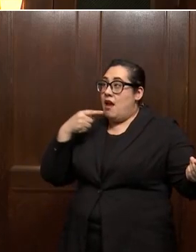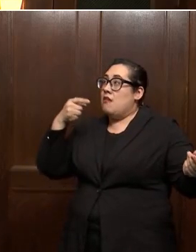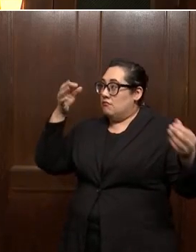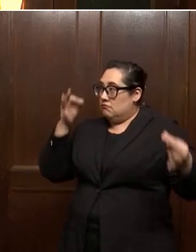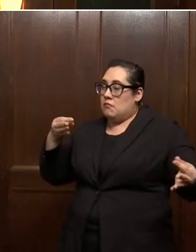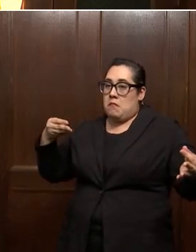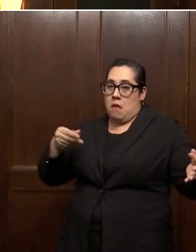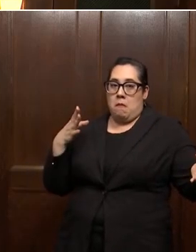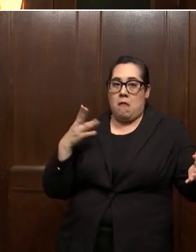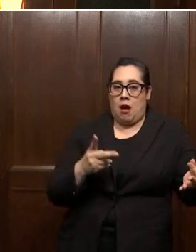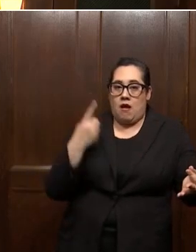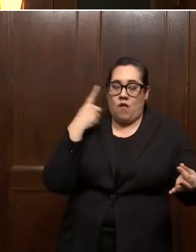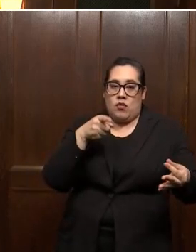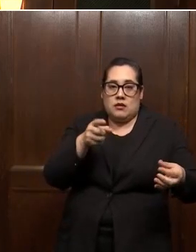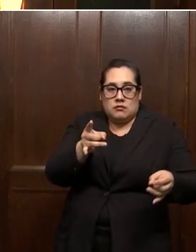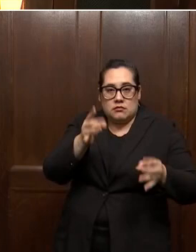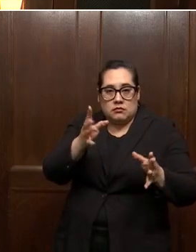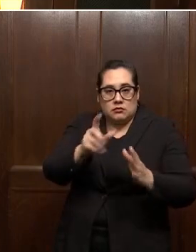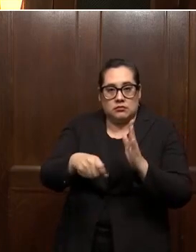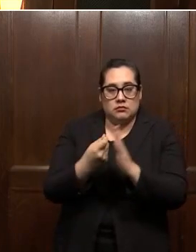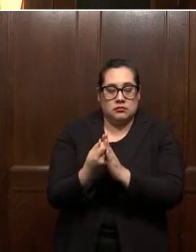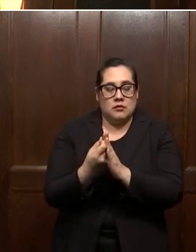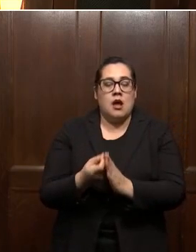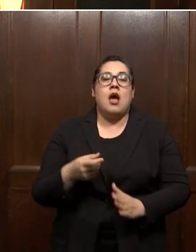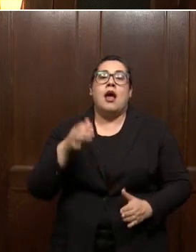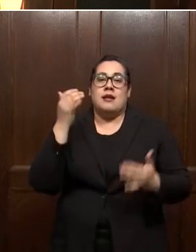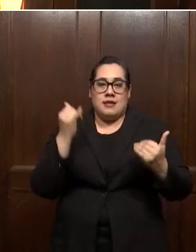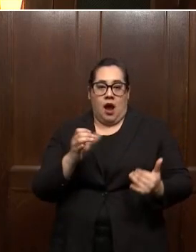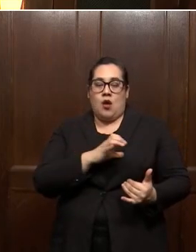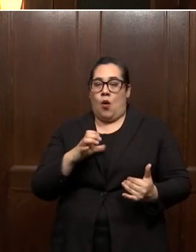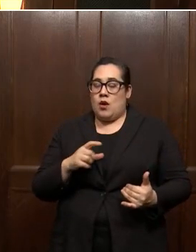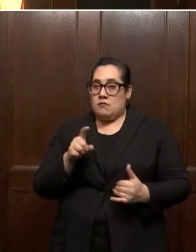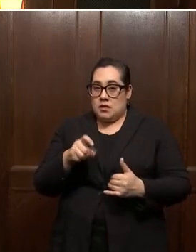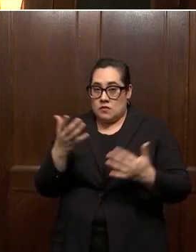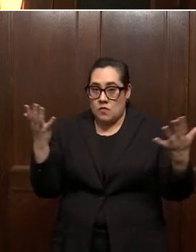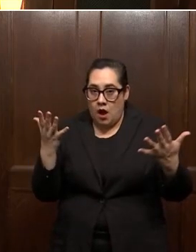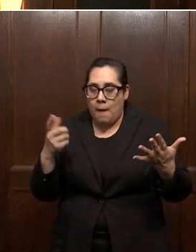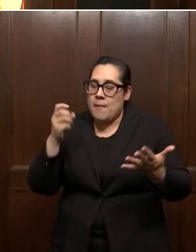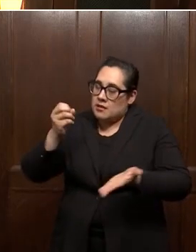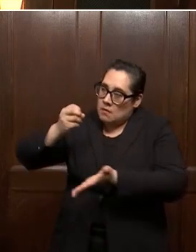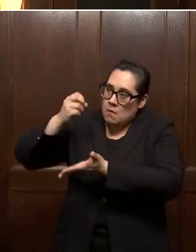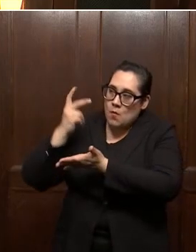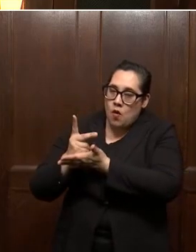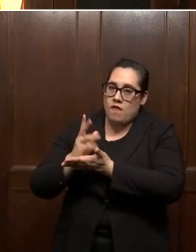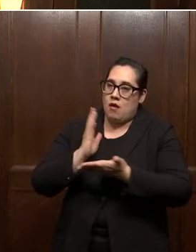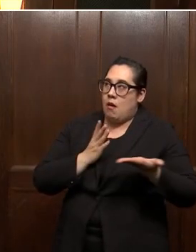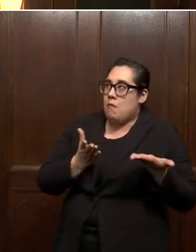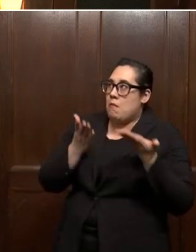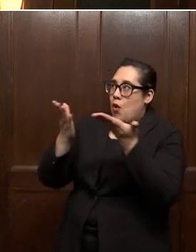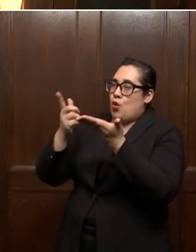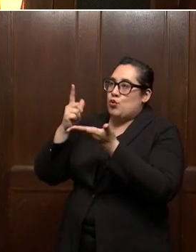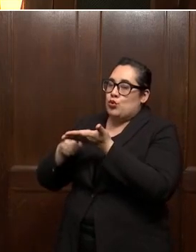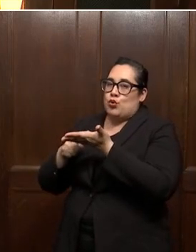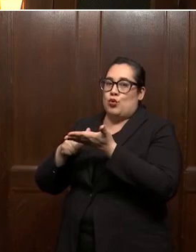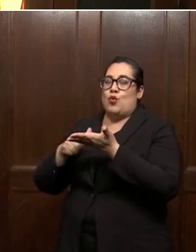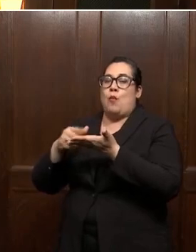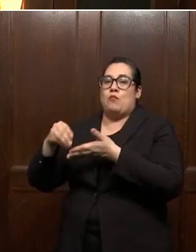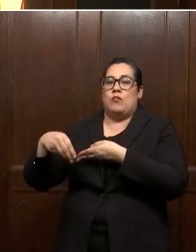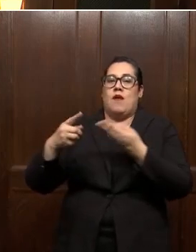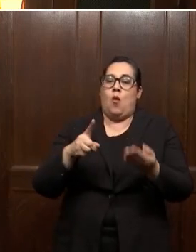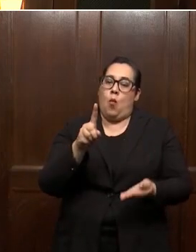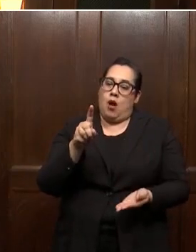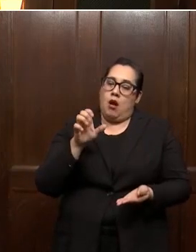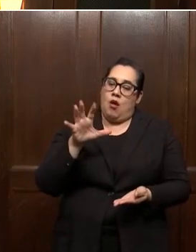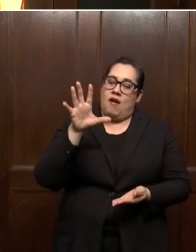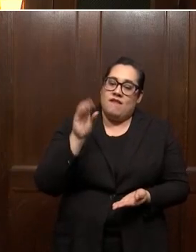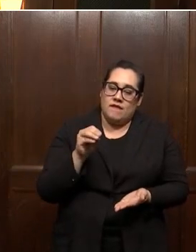esta crisis. Y ahora nuestro Congreso debe aprobar la propuesta para proporcionar